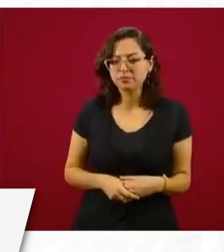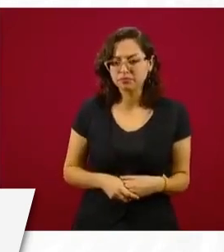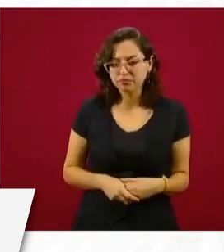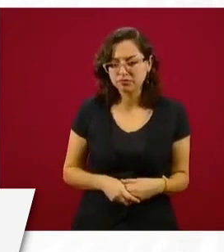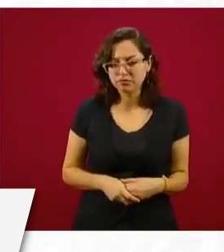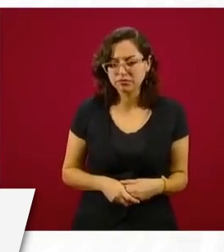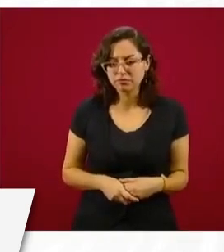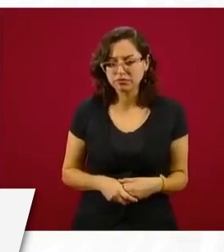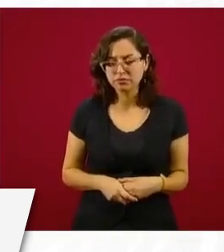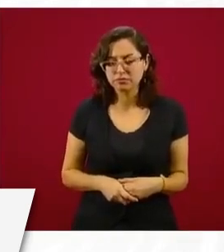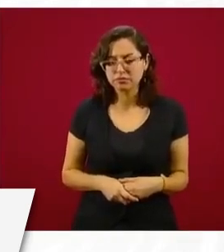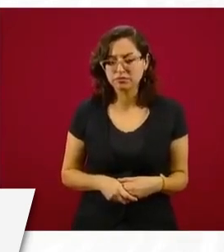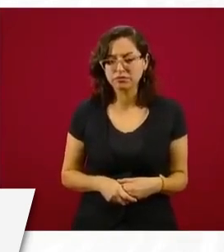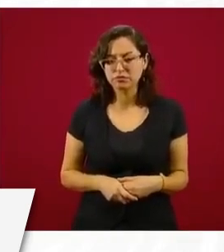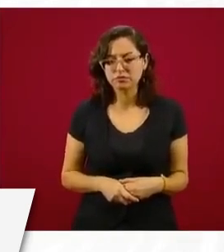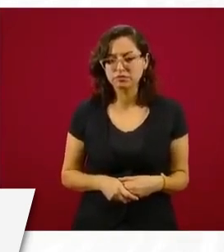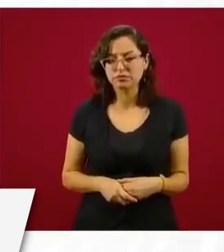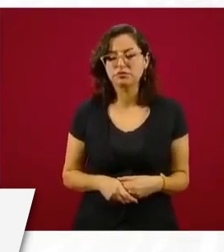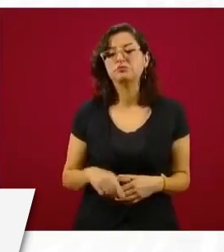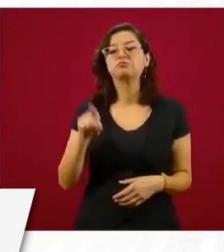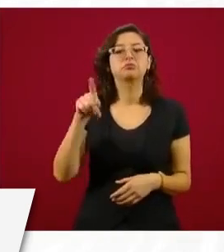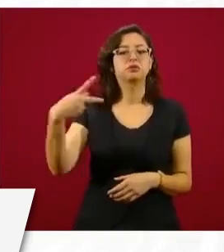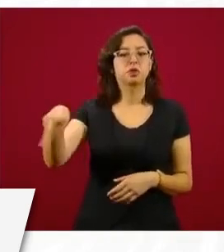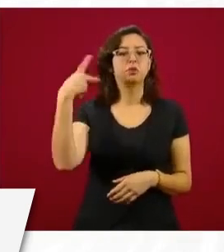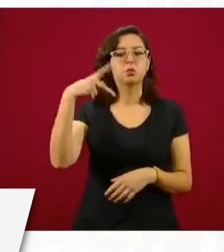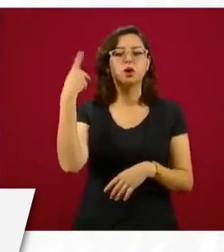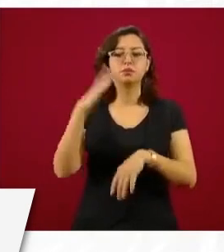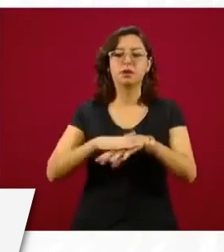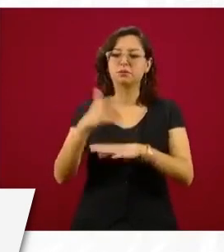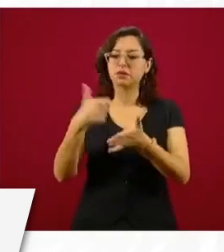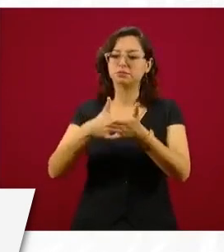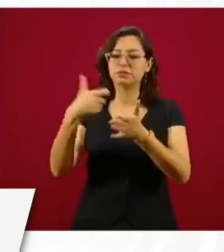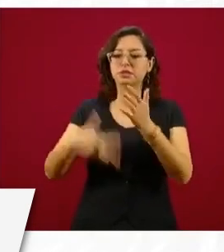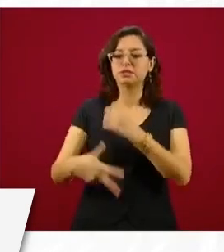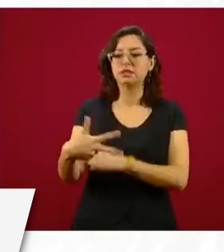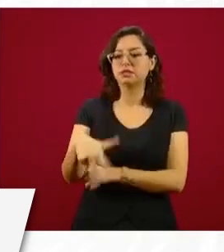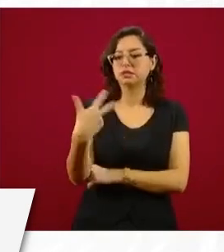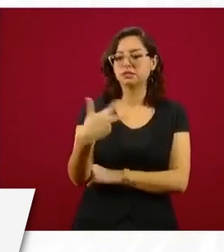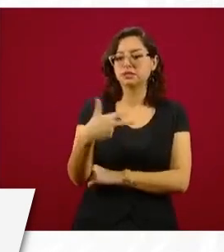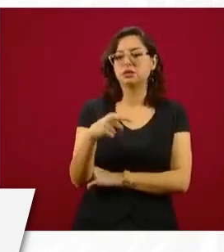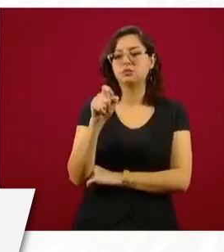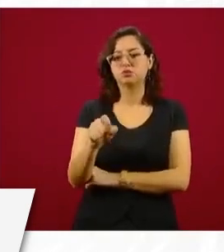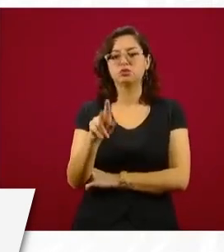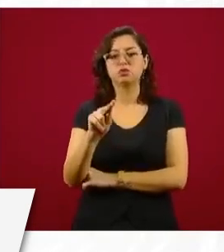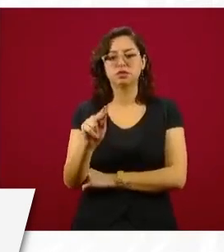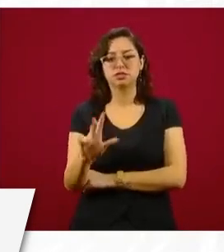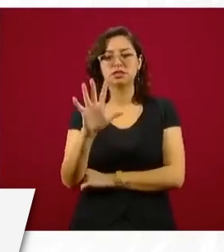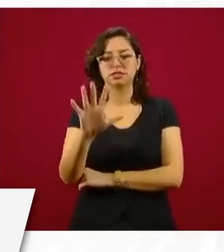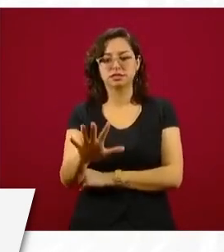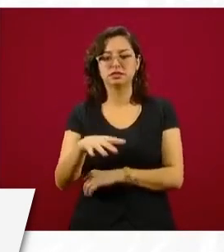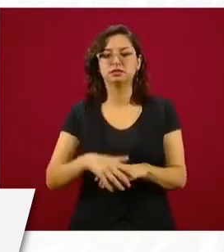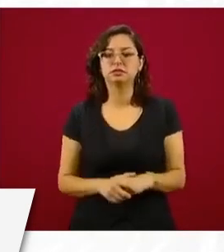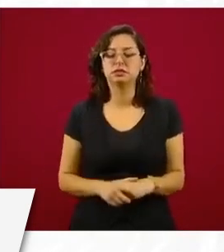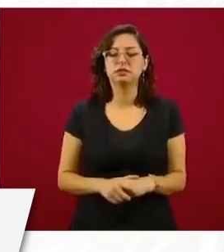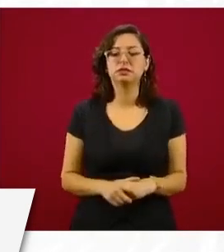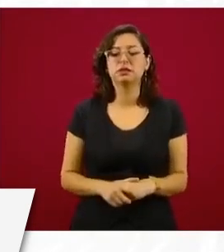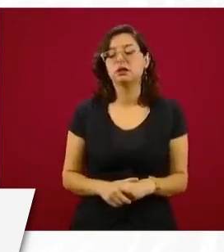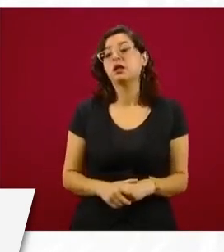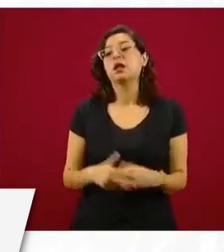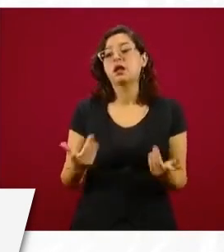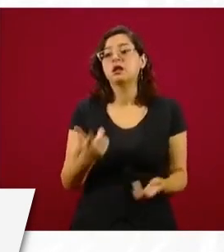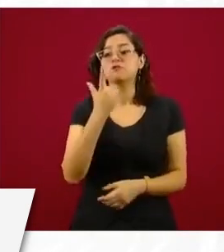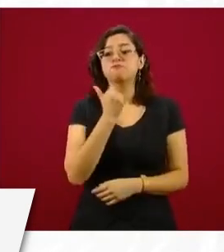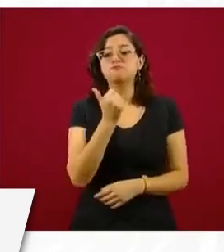28 centavos de margen. Mientras que para la gasolina premium, la gasolinera más cara